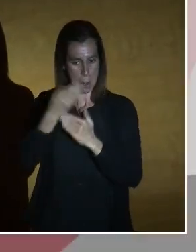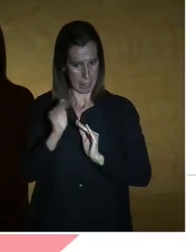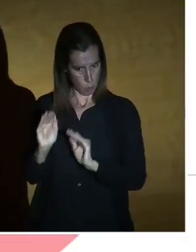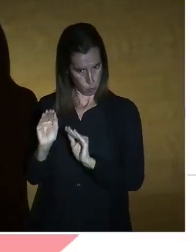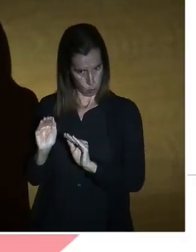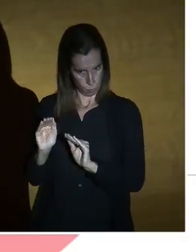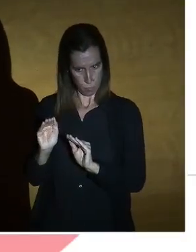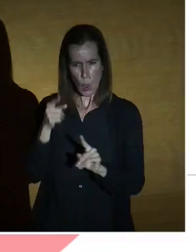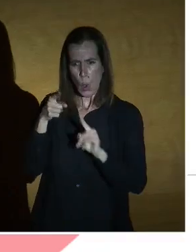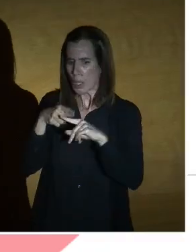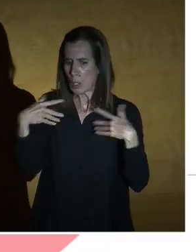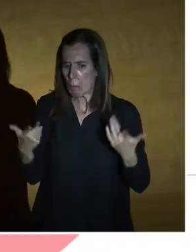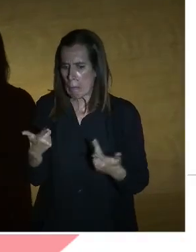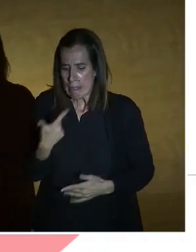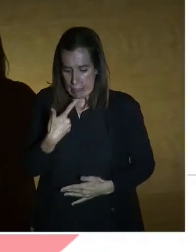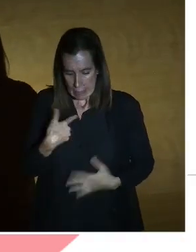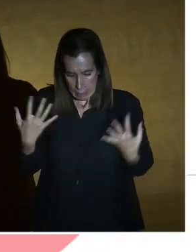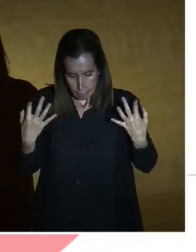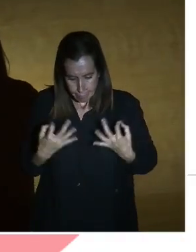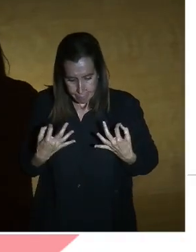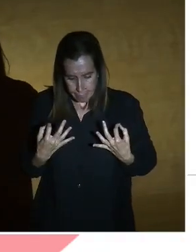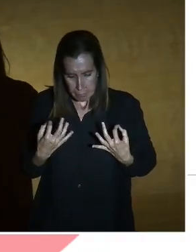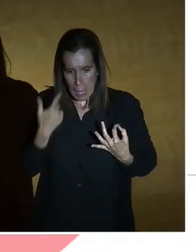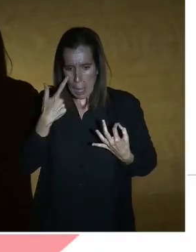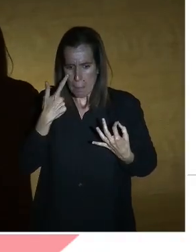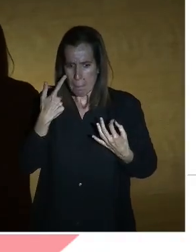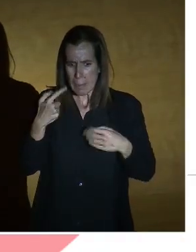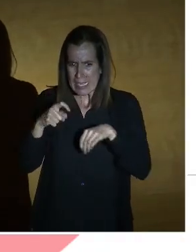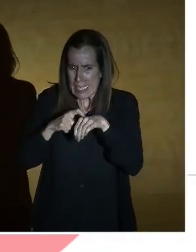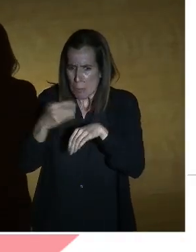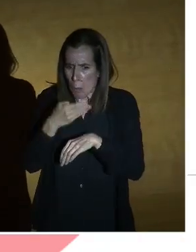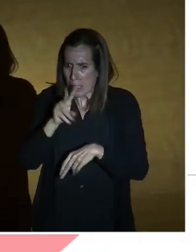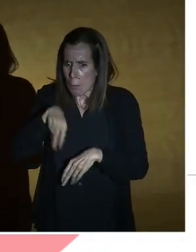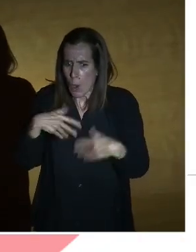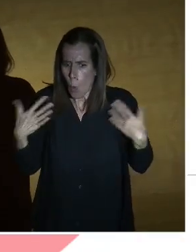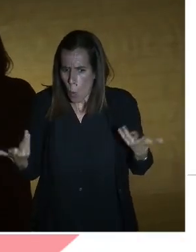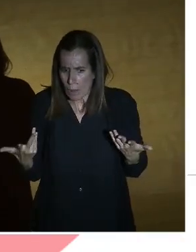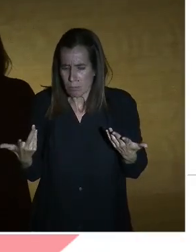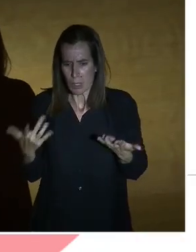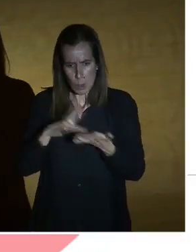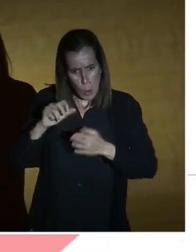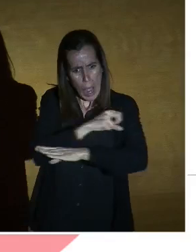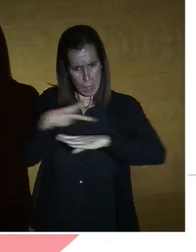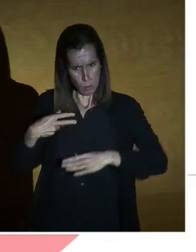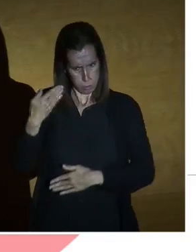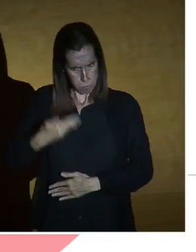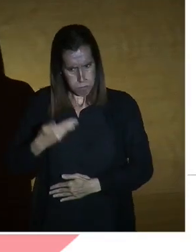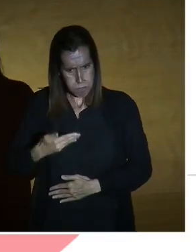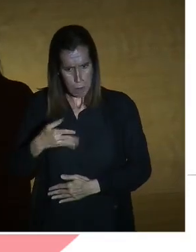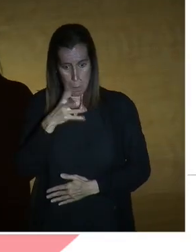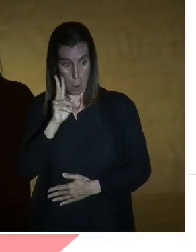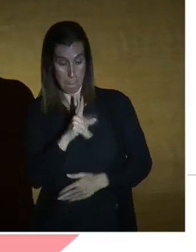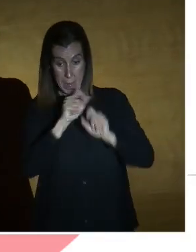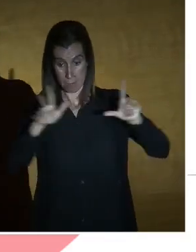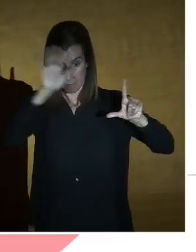servir para decir qué especie de bacteria es. Tiene una resolución muy grande porque tiene, lo podemos ver